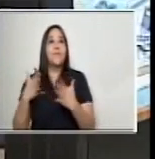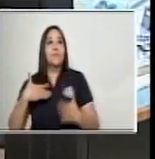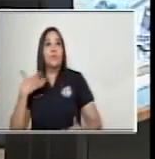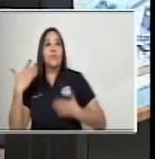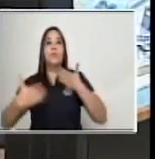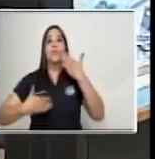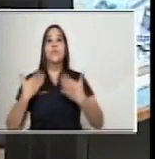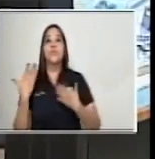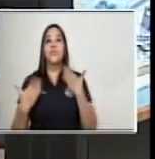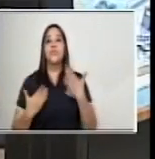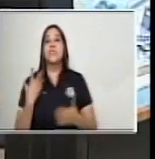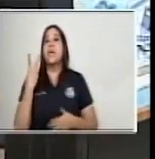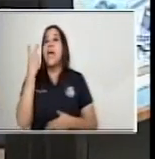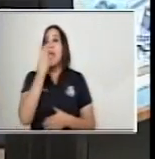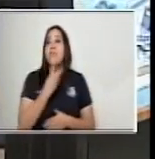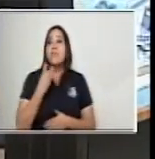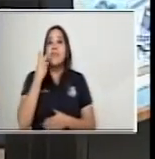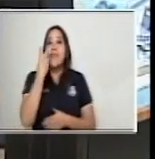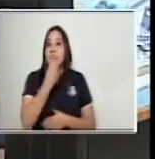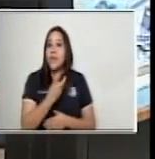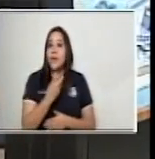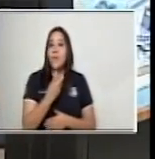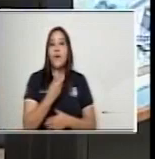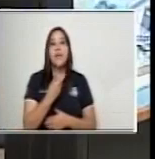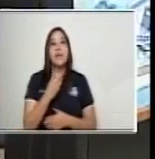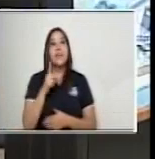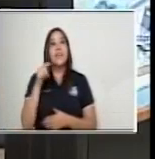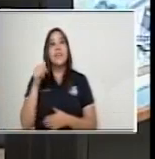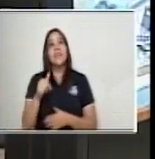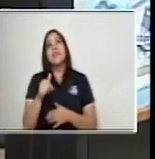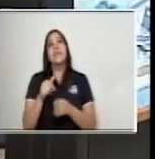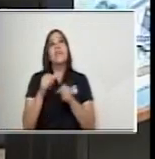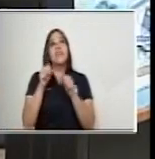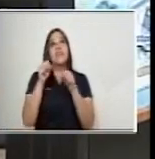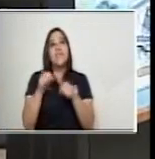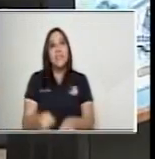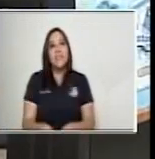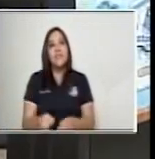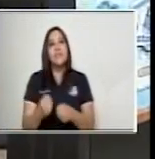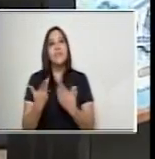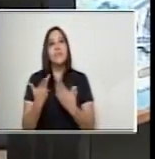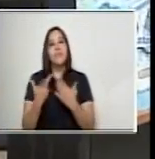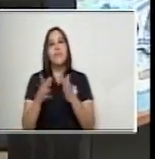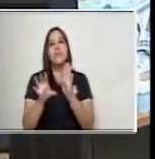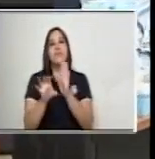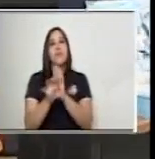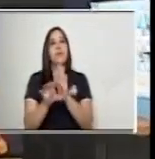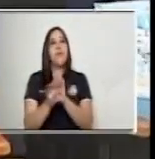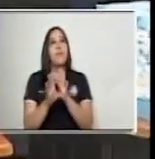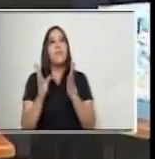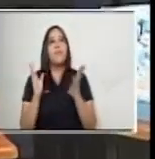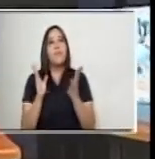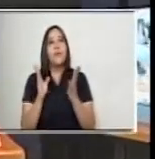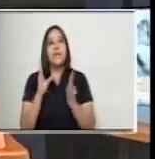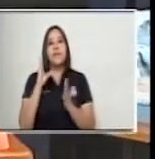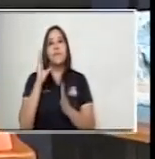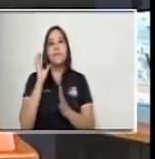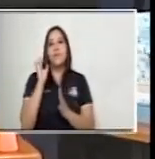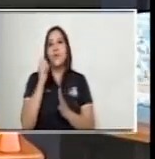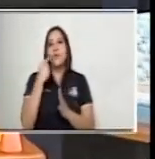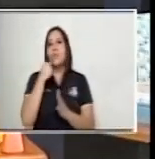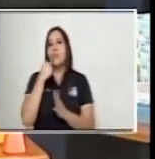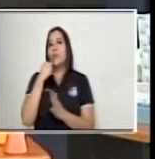expresiones del lenguaje y estos pueden ser como, por ejemplo, el enunciado que tenemos